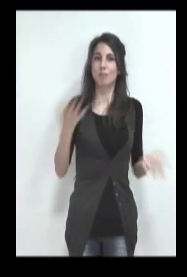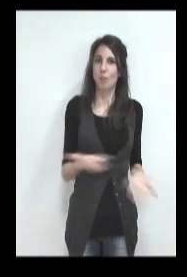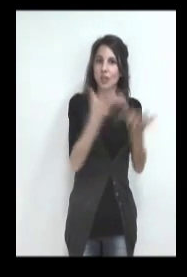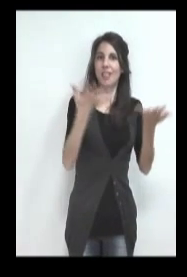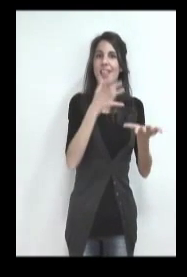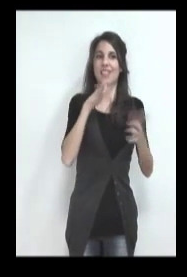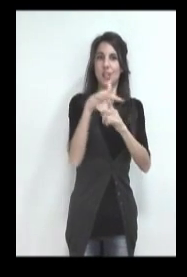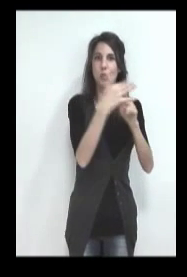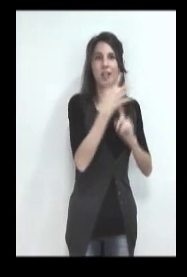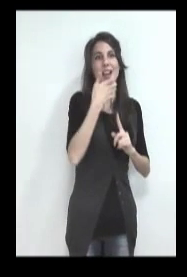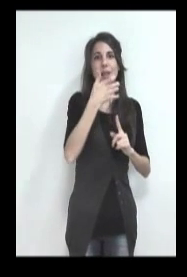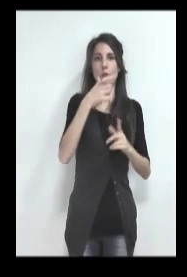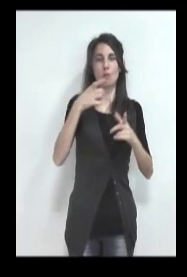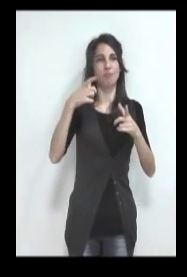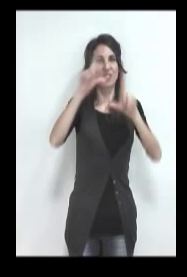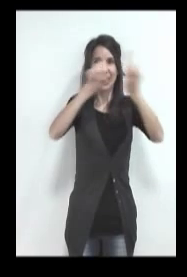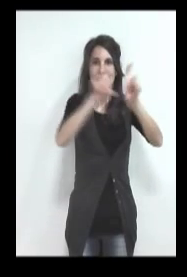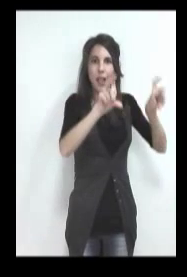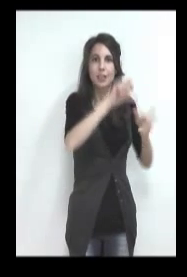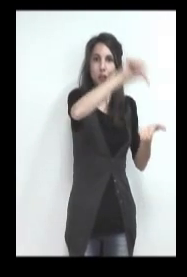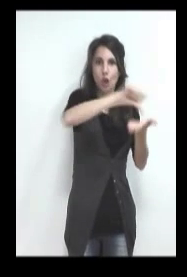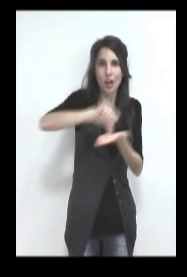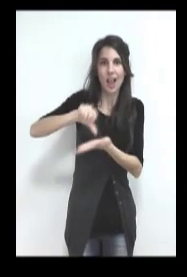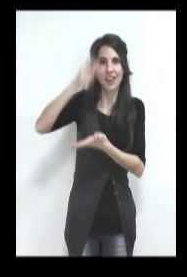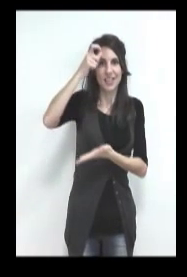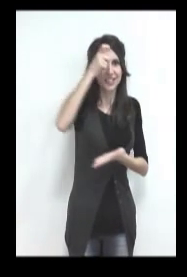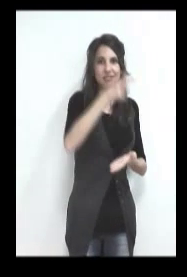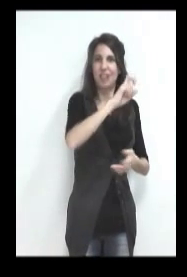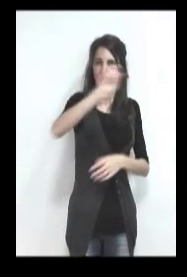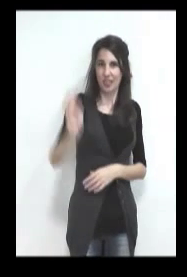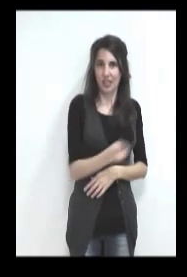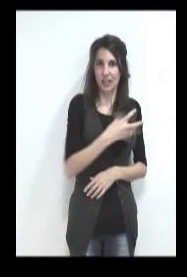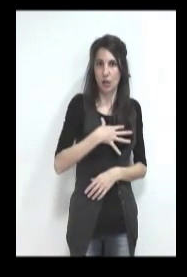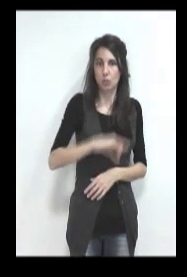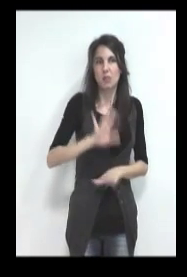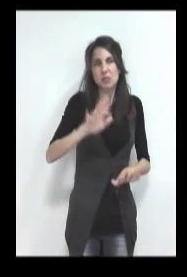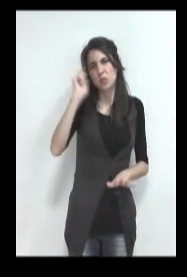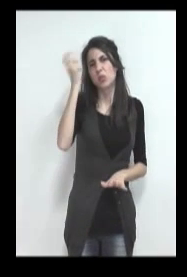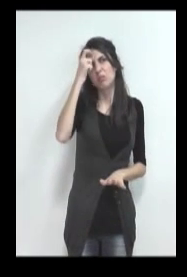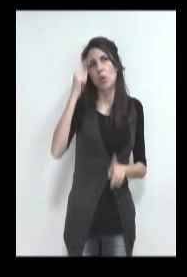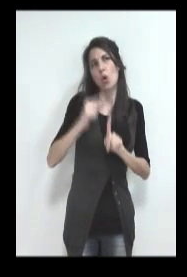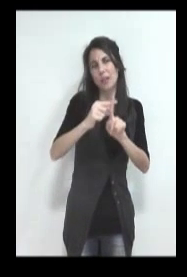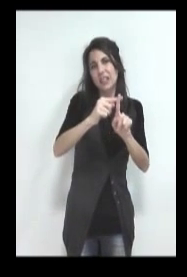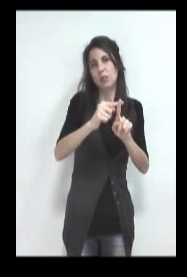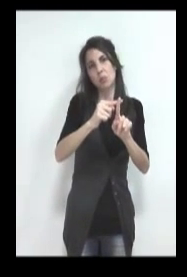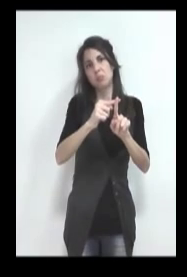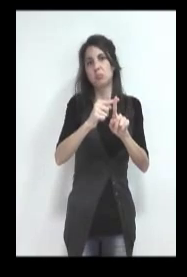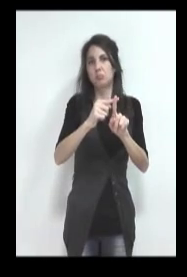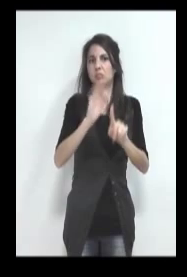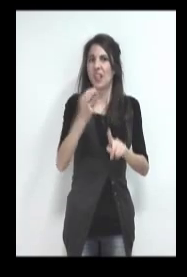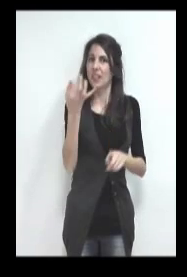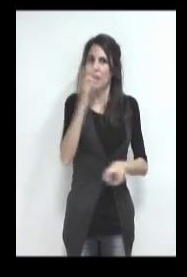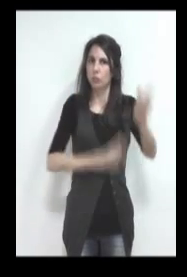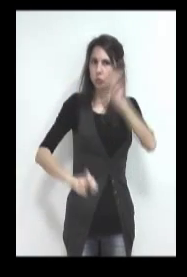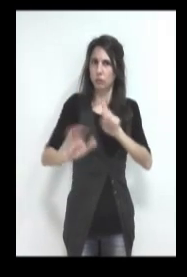identidades locales, etcétera, ¿no? Pero que es un concepto, es un objetivo que se tiene que